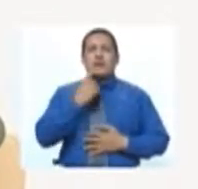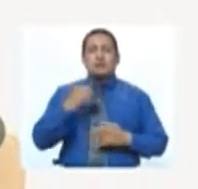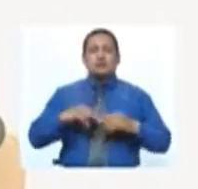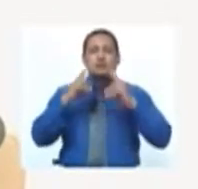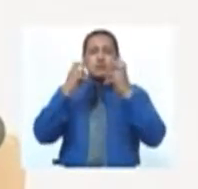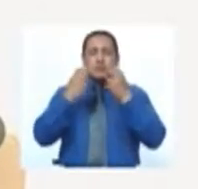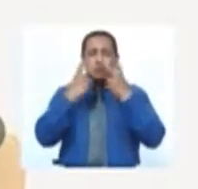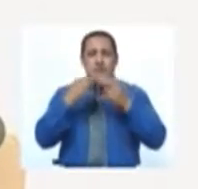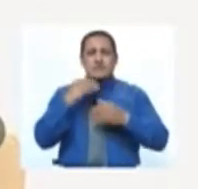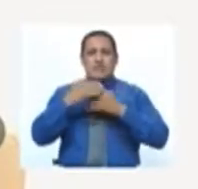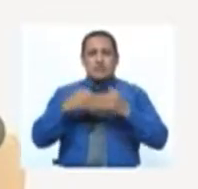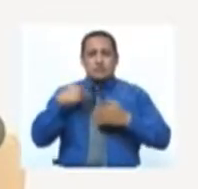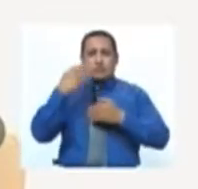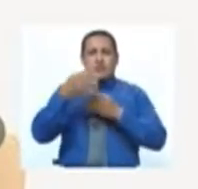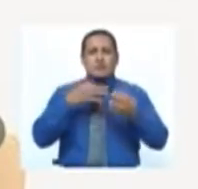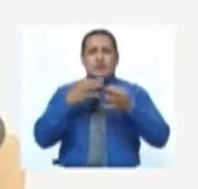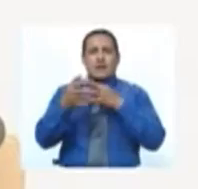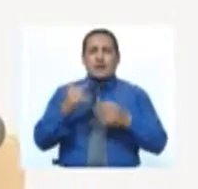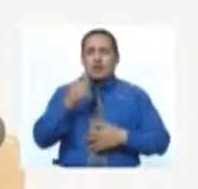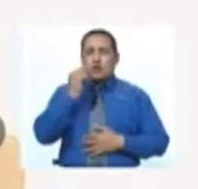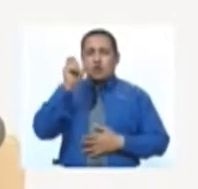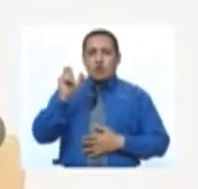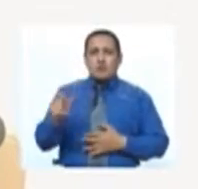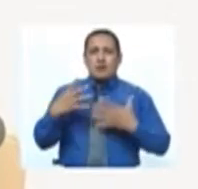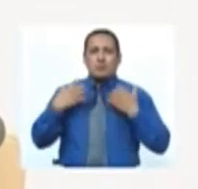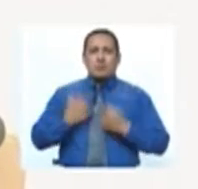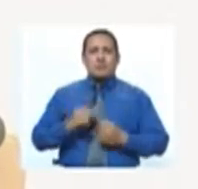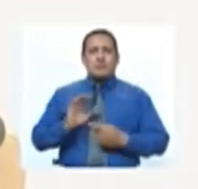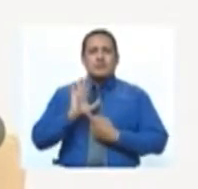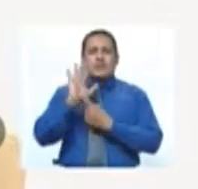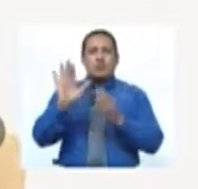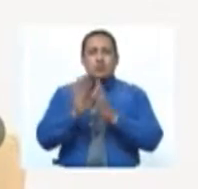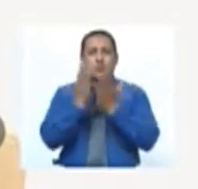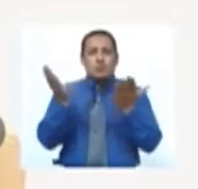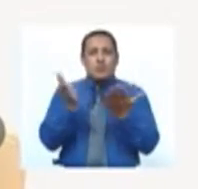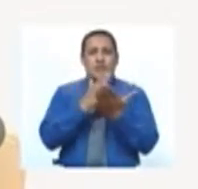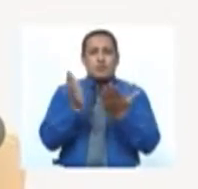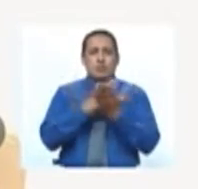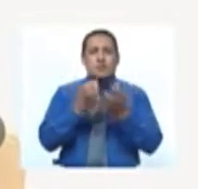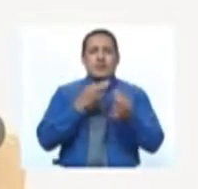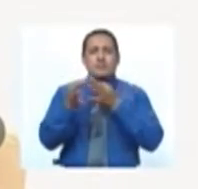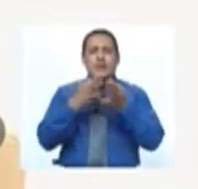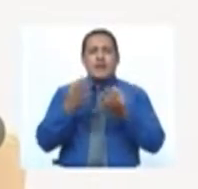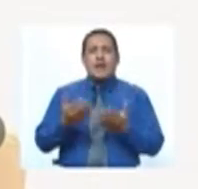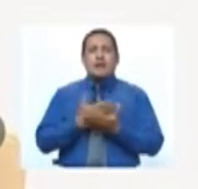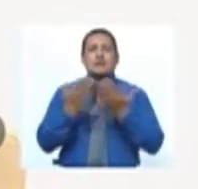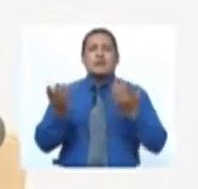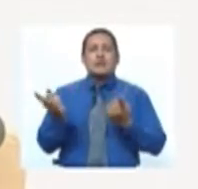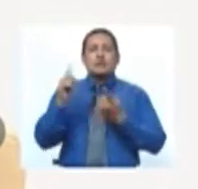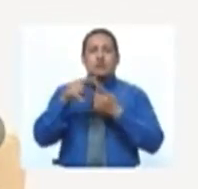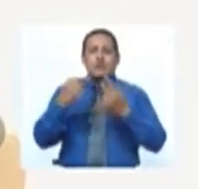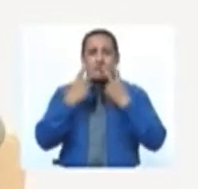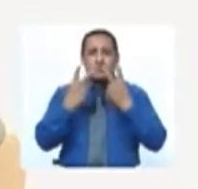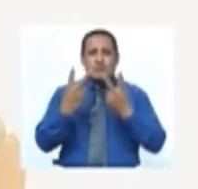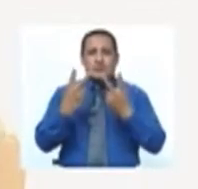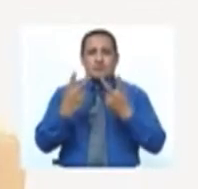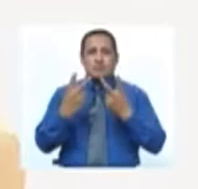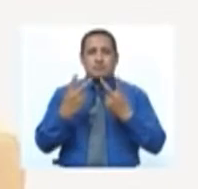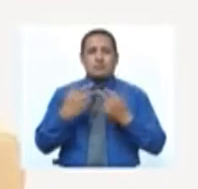un poco en eso seguramente nos va a ayudar el doctor Jiménez, que ha publicado un libro sobre la materia para ver hasta dónde